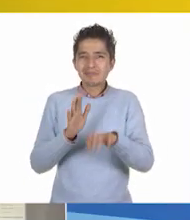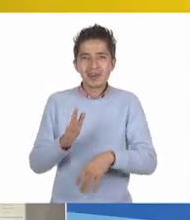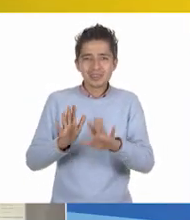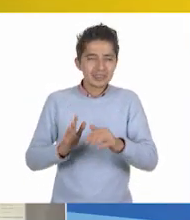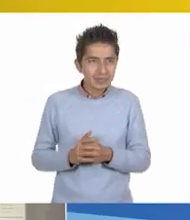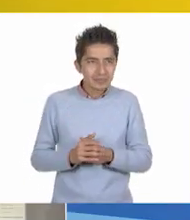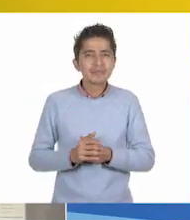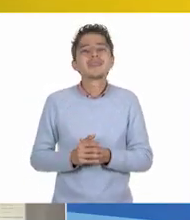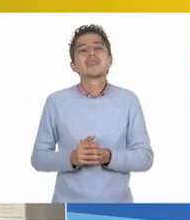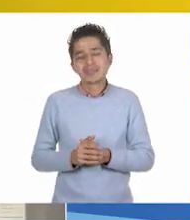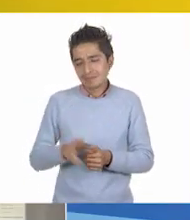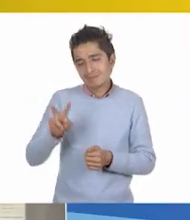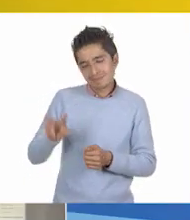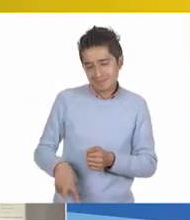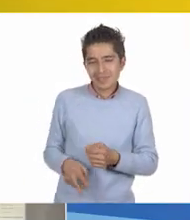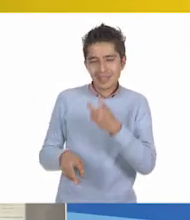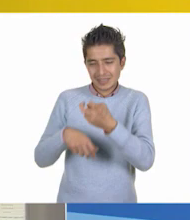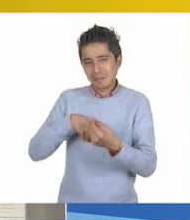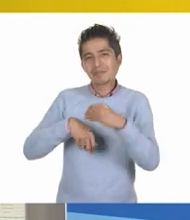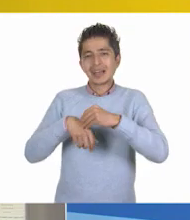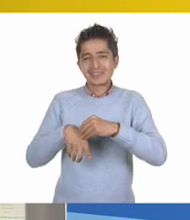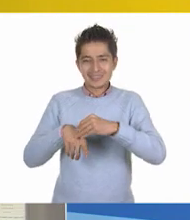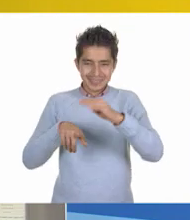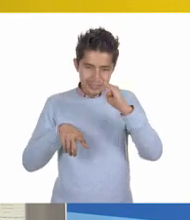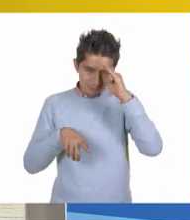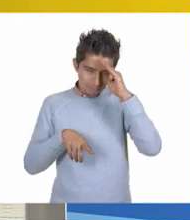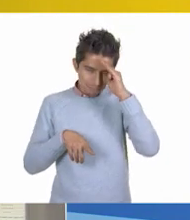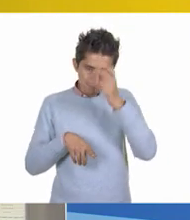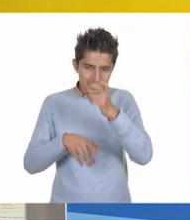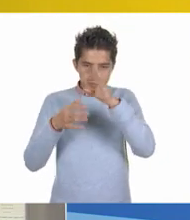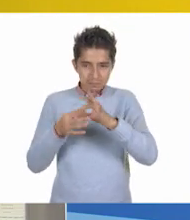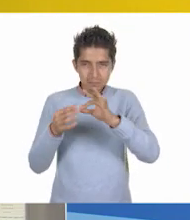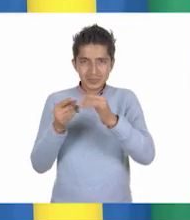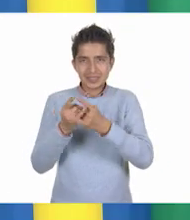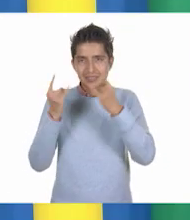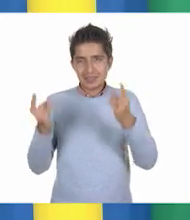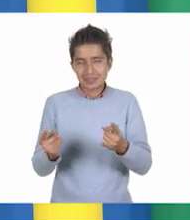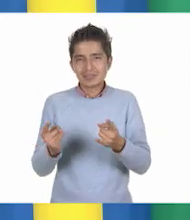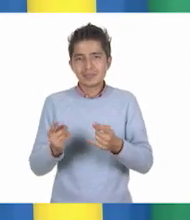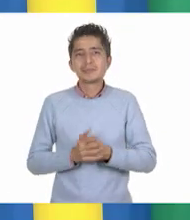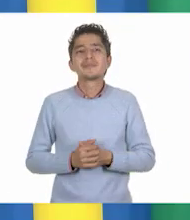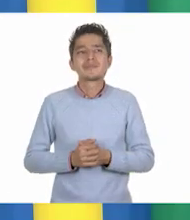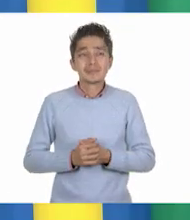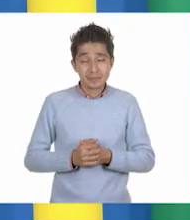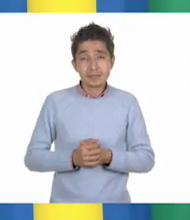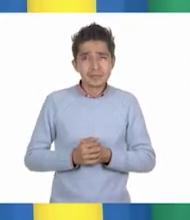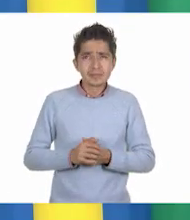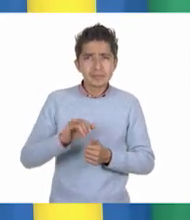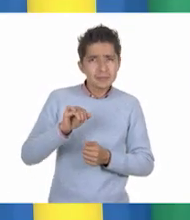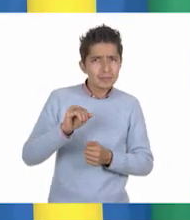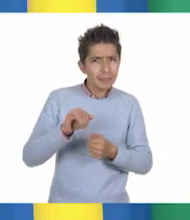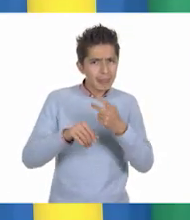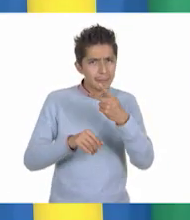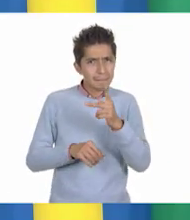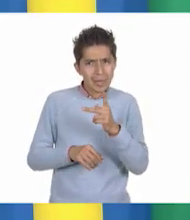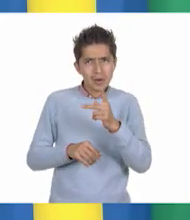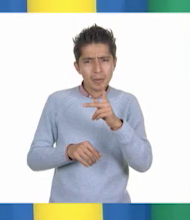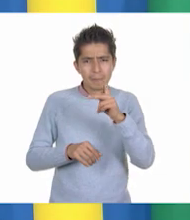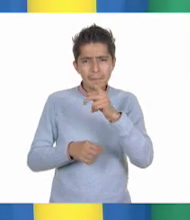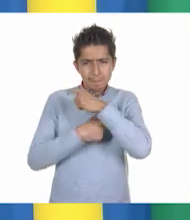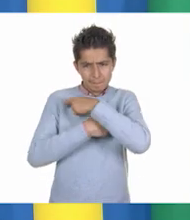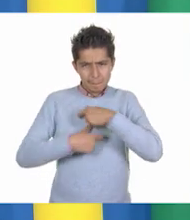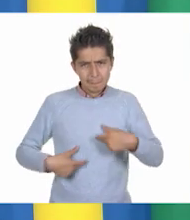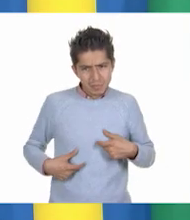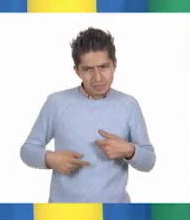es, y este es un elemento más a considerar en nuestro relato histórico. Sí, pero en él a mi Panchito no